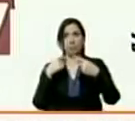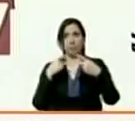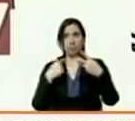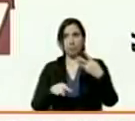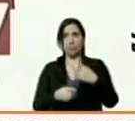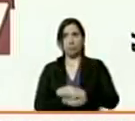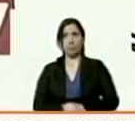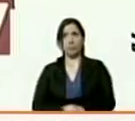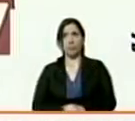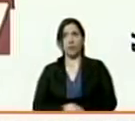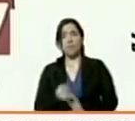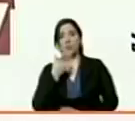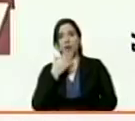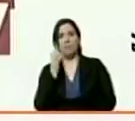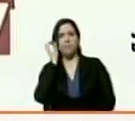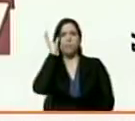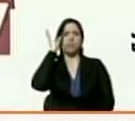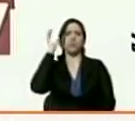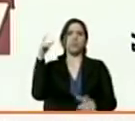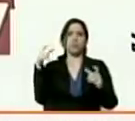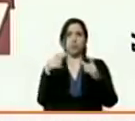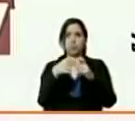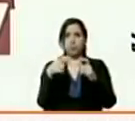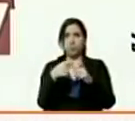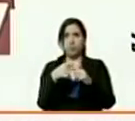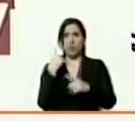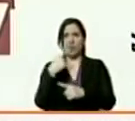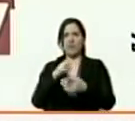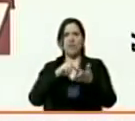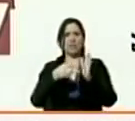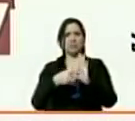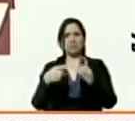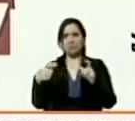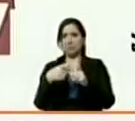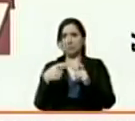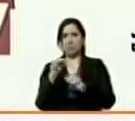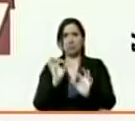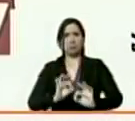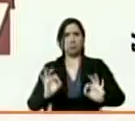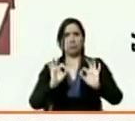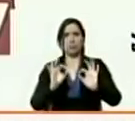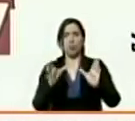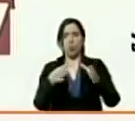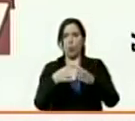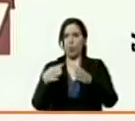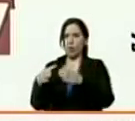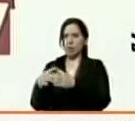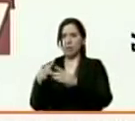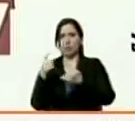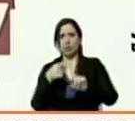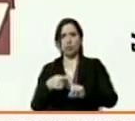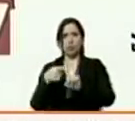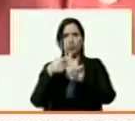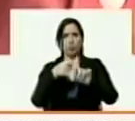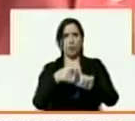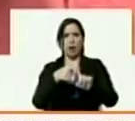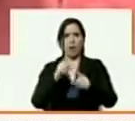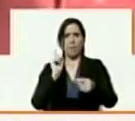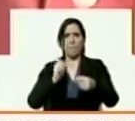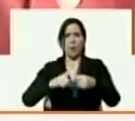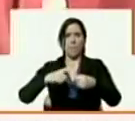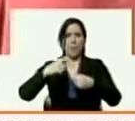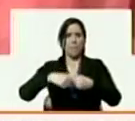es la carnetización. Ah, ¿qué significa la carnetización? Nada, organización, sumar nuevos